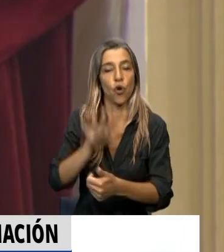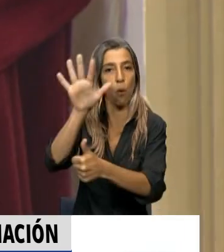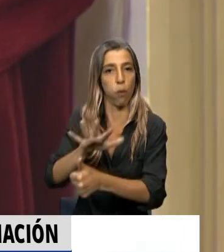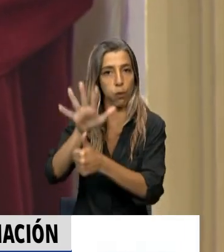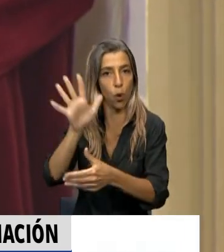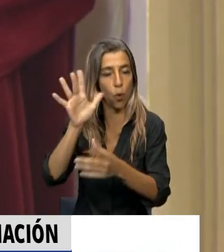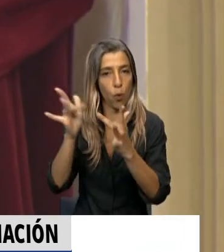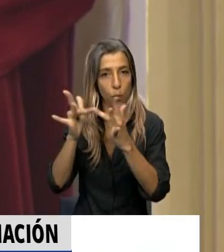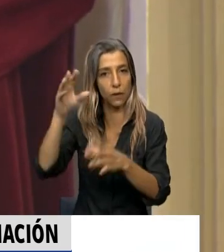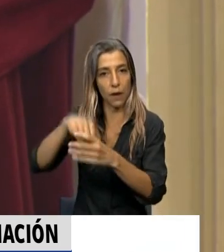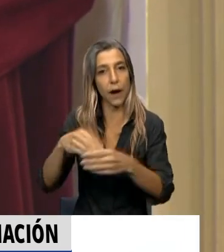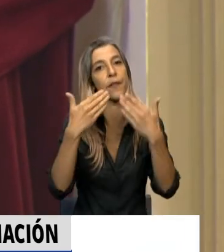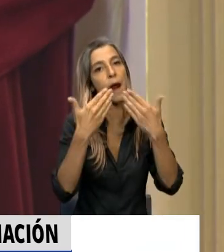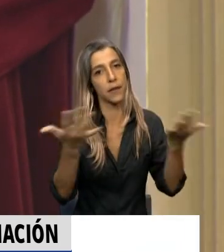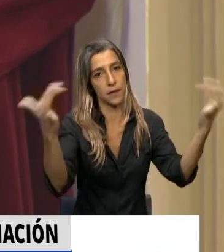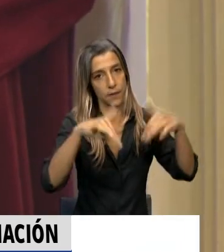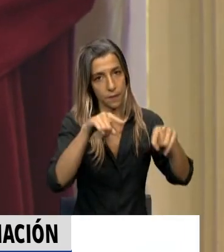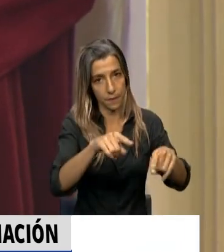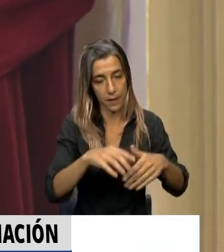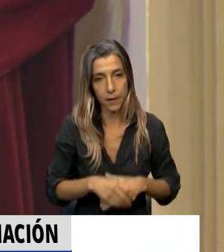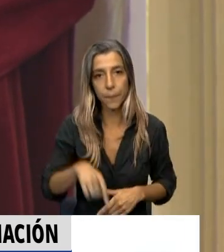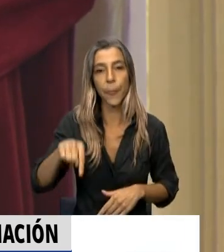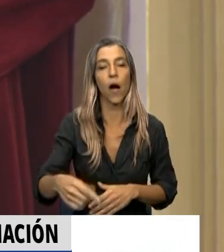por acompañarnos en el recinto.